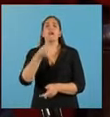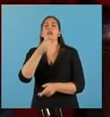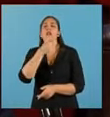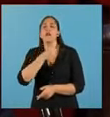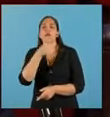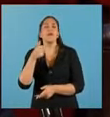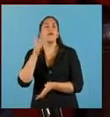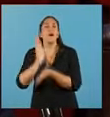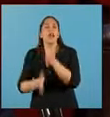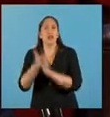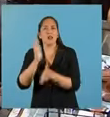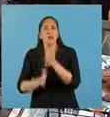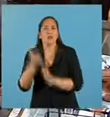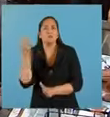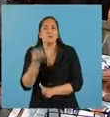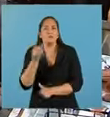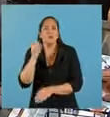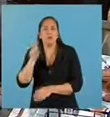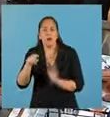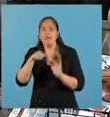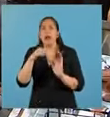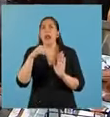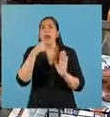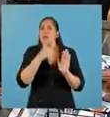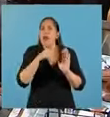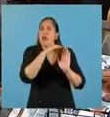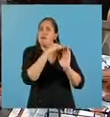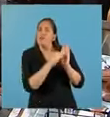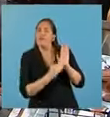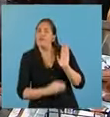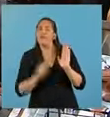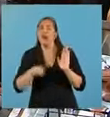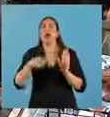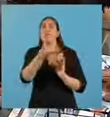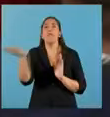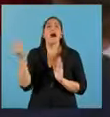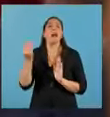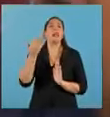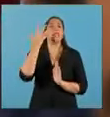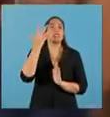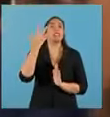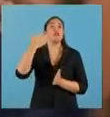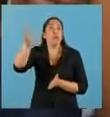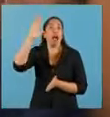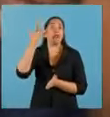de medicamentos esenciales a más de 5 millones de jubilados y jubiladas.